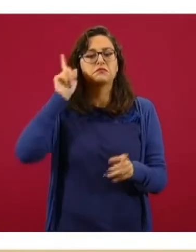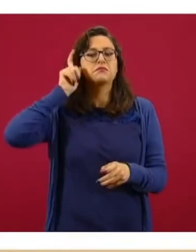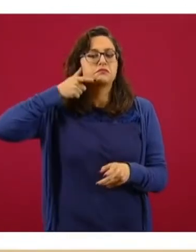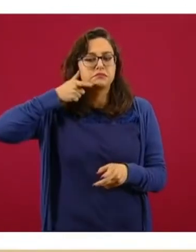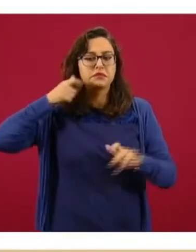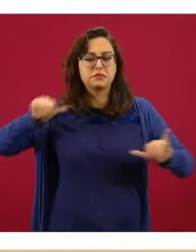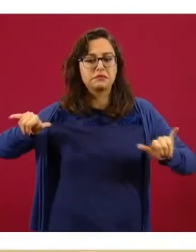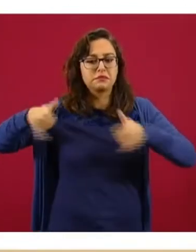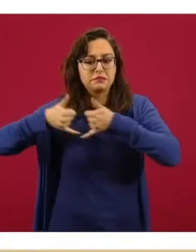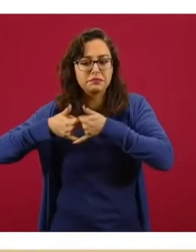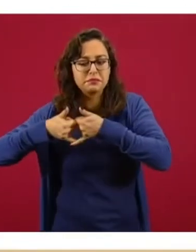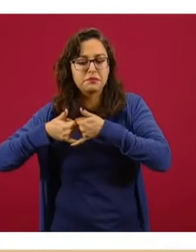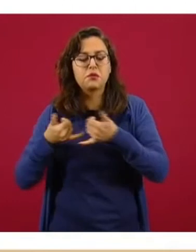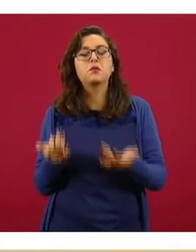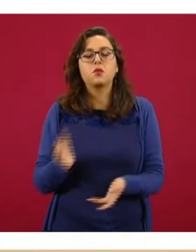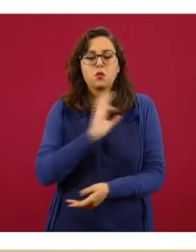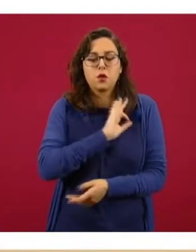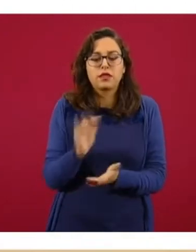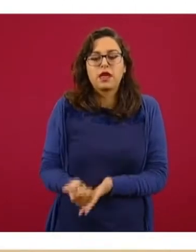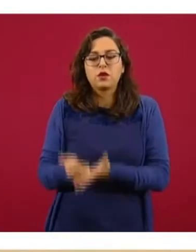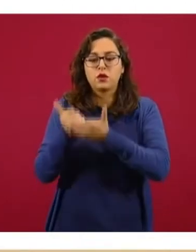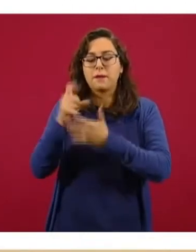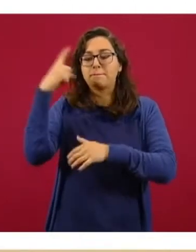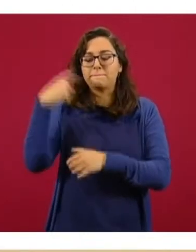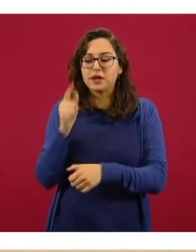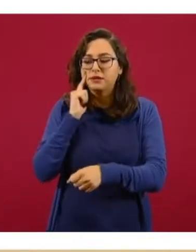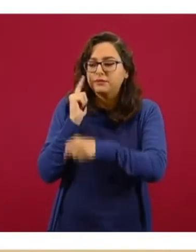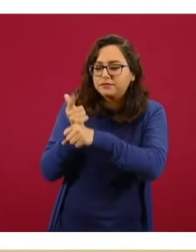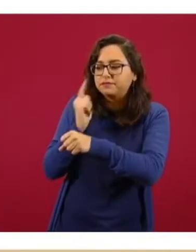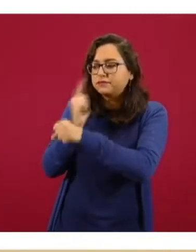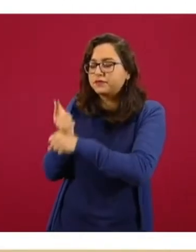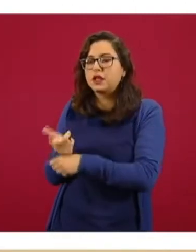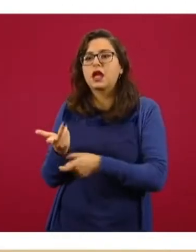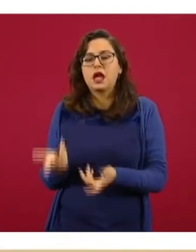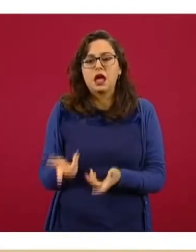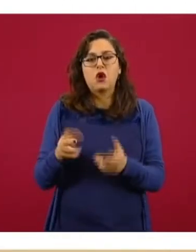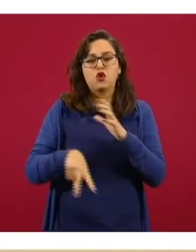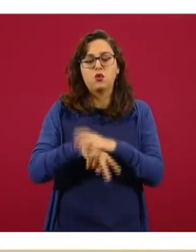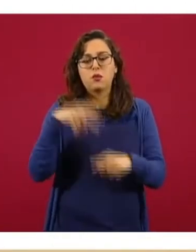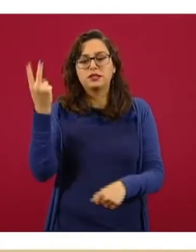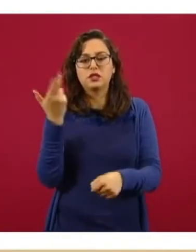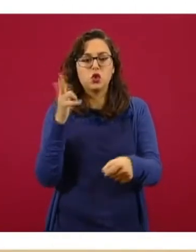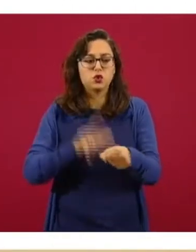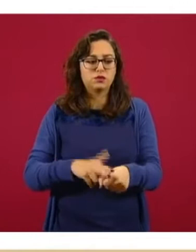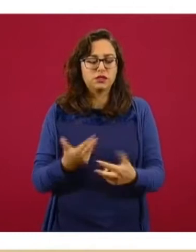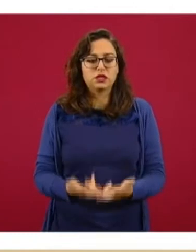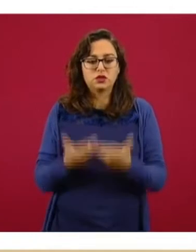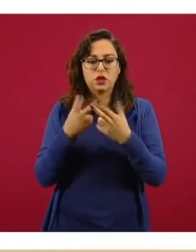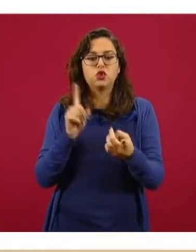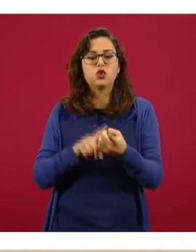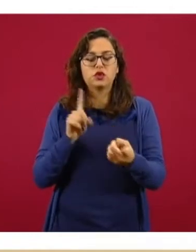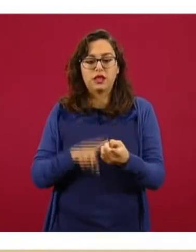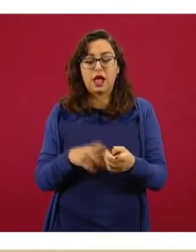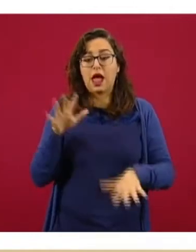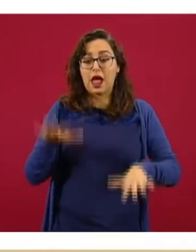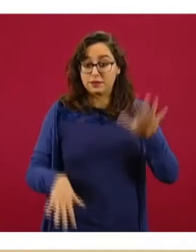que permiten la identificación pronta de dónde hay un hospital vacío. Y aquí otro mensaje para la población: ha habido a veces